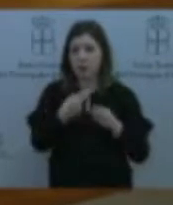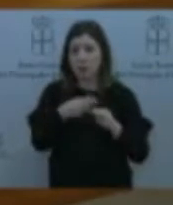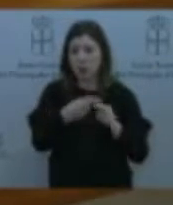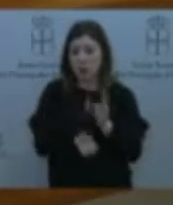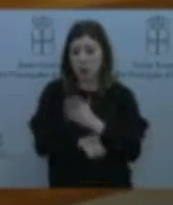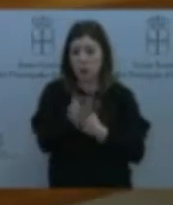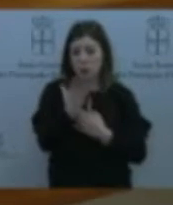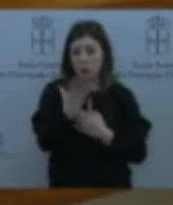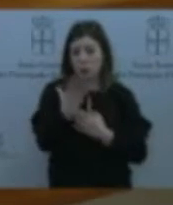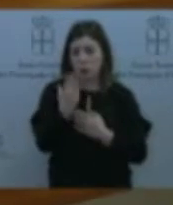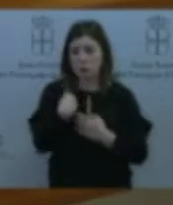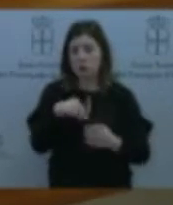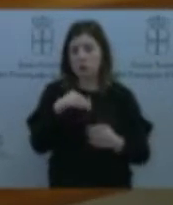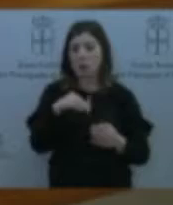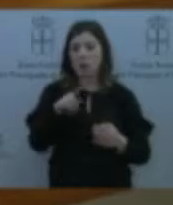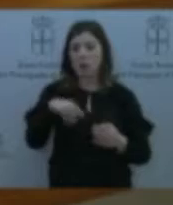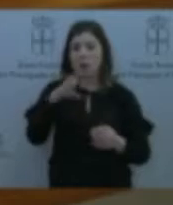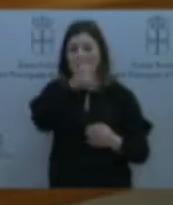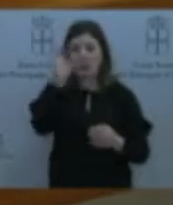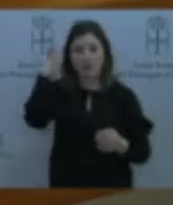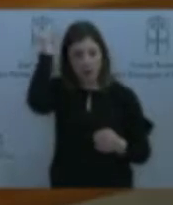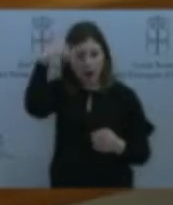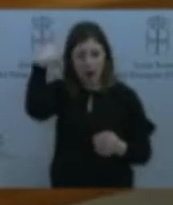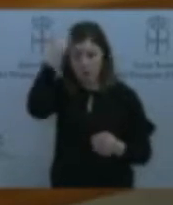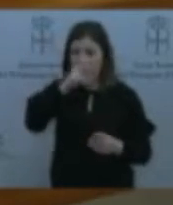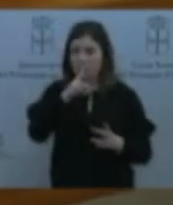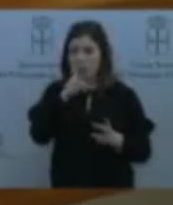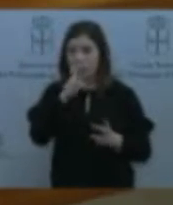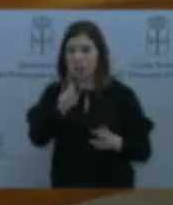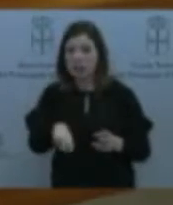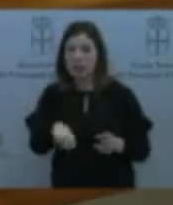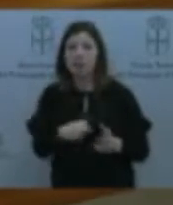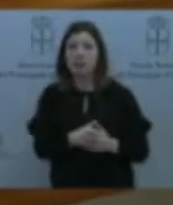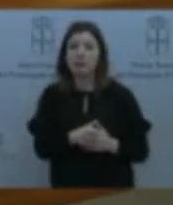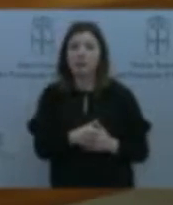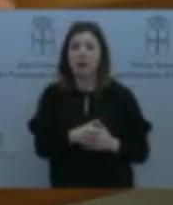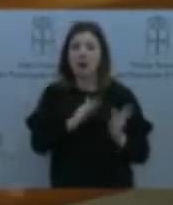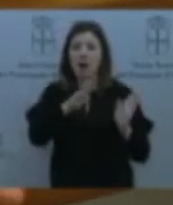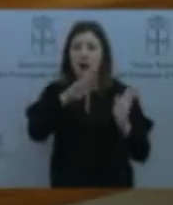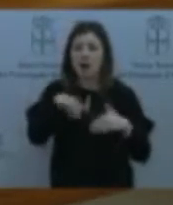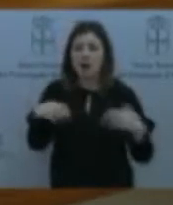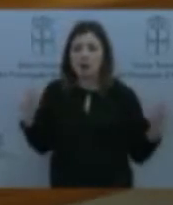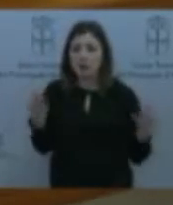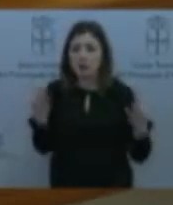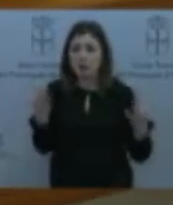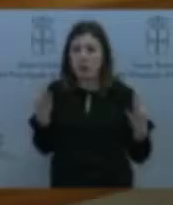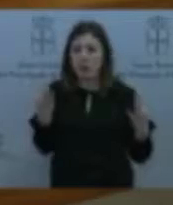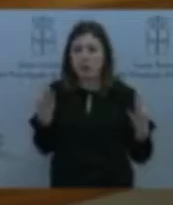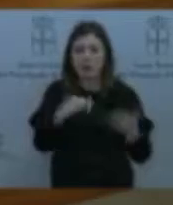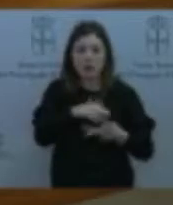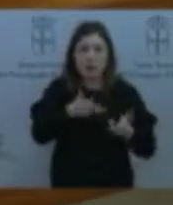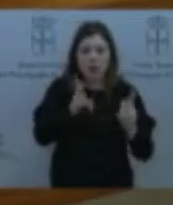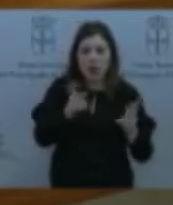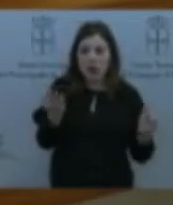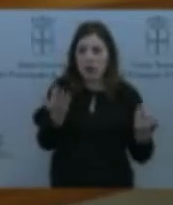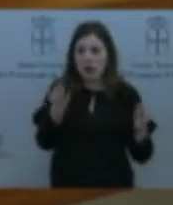fue terrible y entre guerra o dictadura se terminó. Entre guerra, dictadura o democracia, se terminó favoreciendo que hubiese